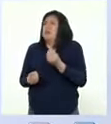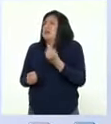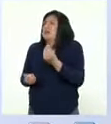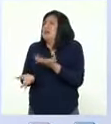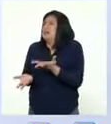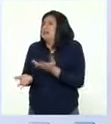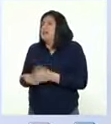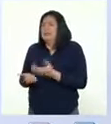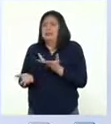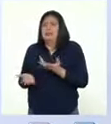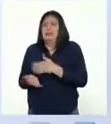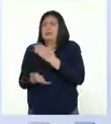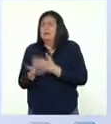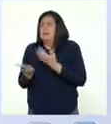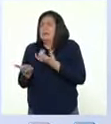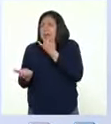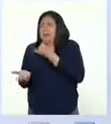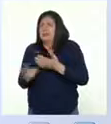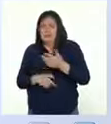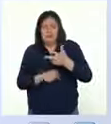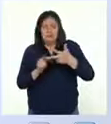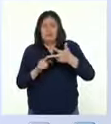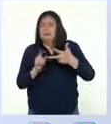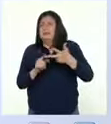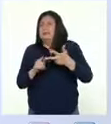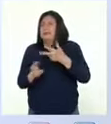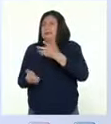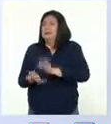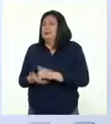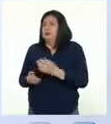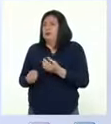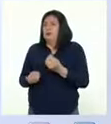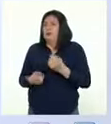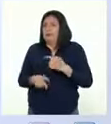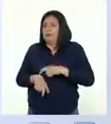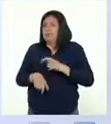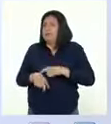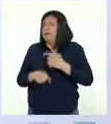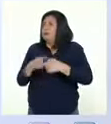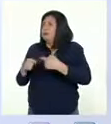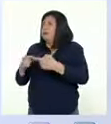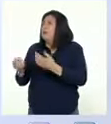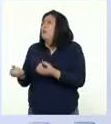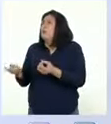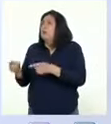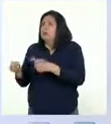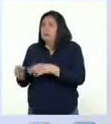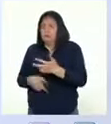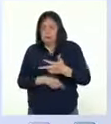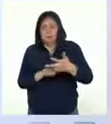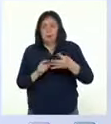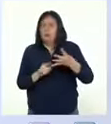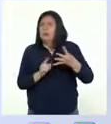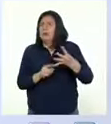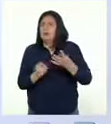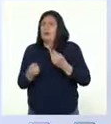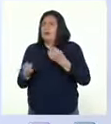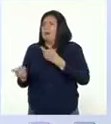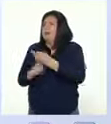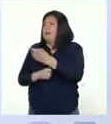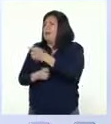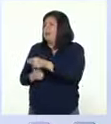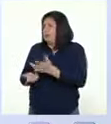situación? Tercero, ¿con qué frecuencia sucede? Cuarto, ¿cómo nos